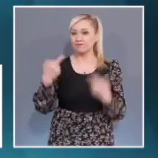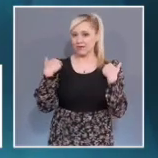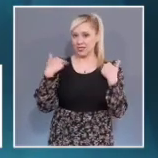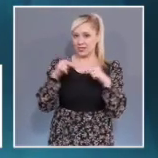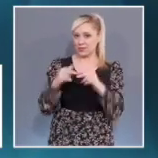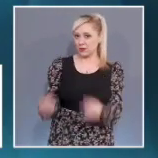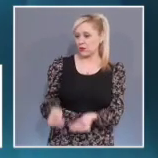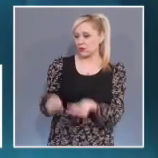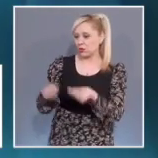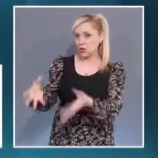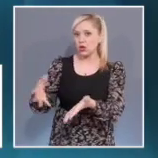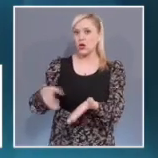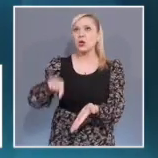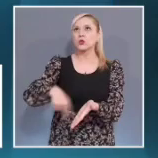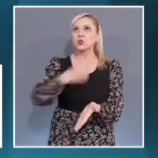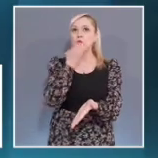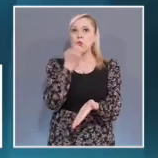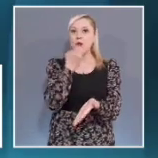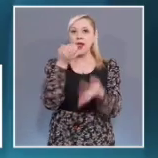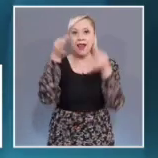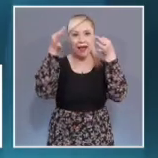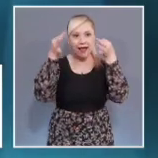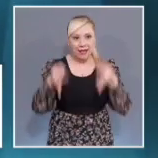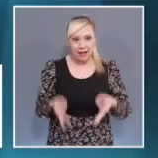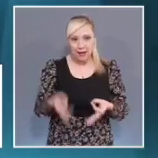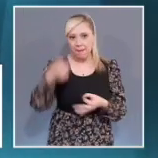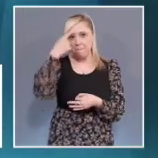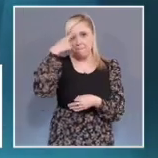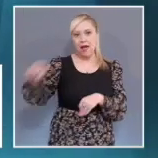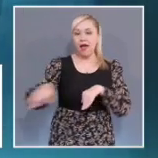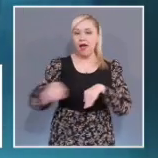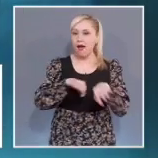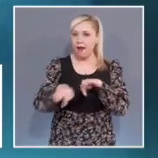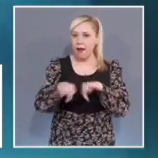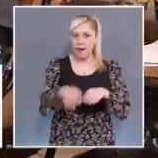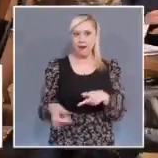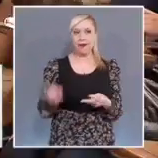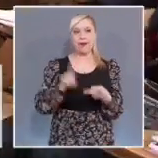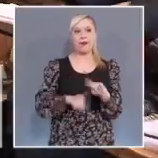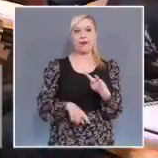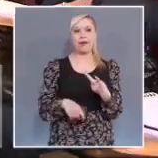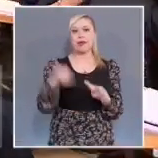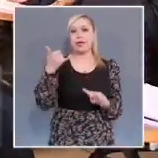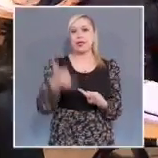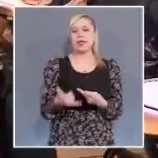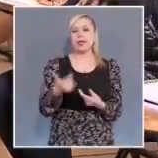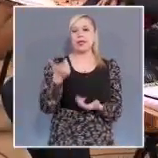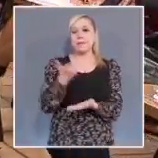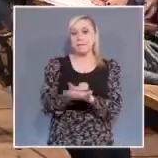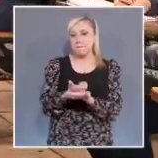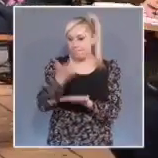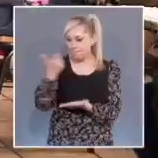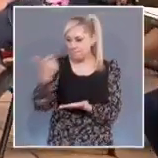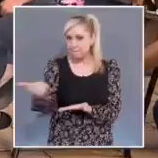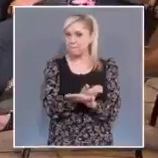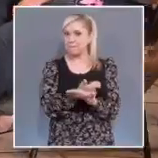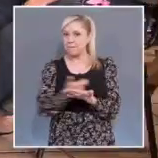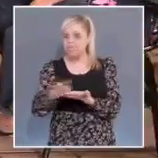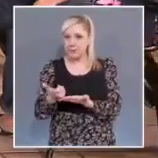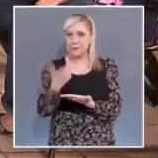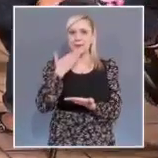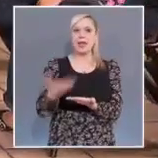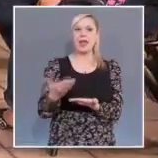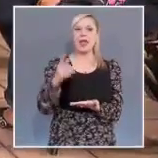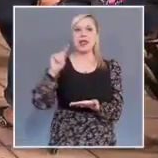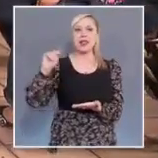espacios dignos para su trabajo, así como los recursos tanto económicos, tecnológicos y